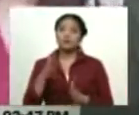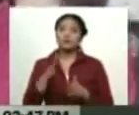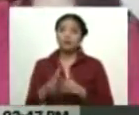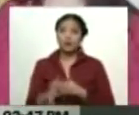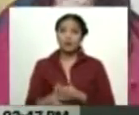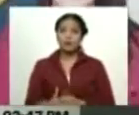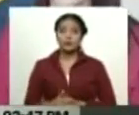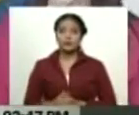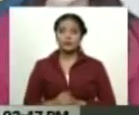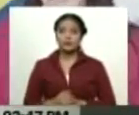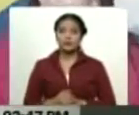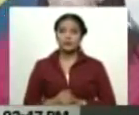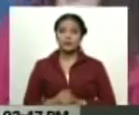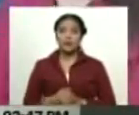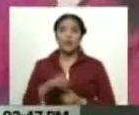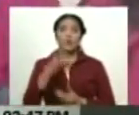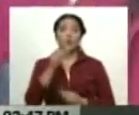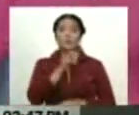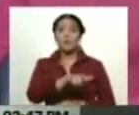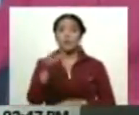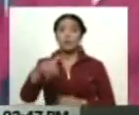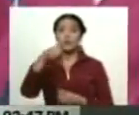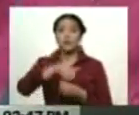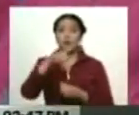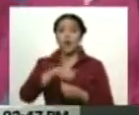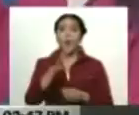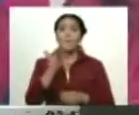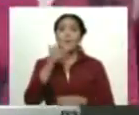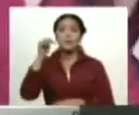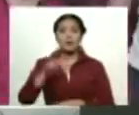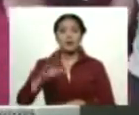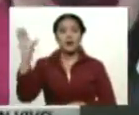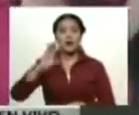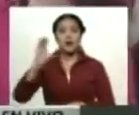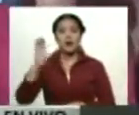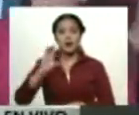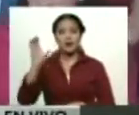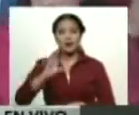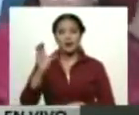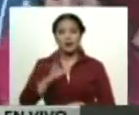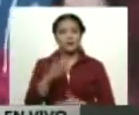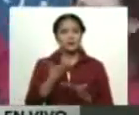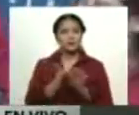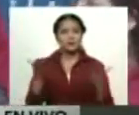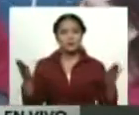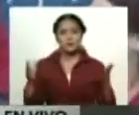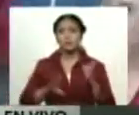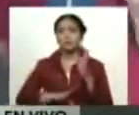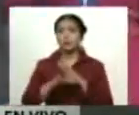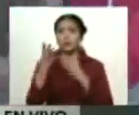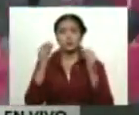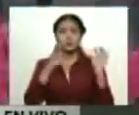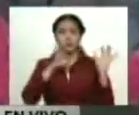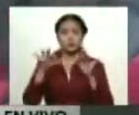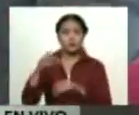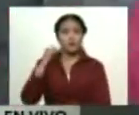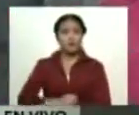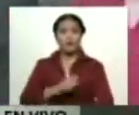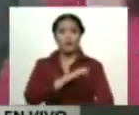la afluencia de votantes, que por lo menos en el oeste de la ciudad de Caracas ha sido bastante nutrido y ha sido bastante